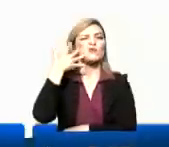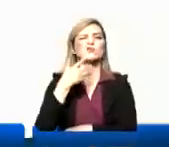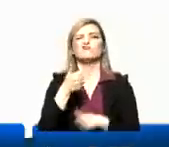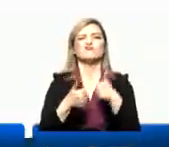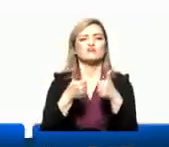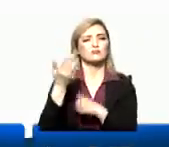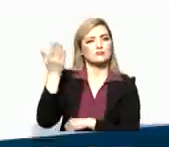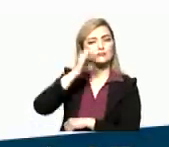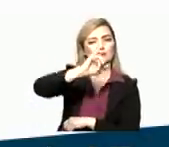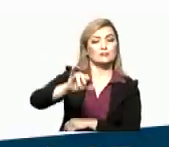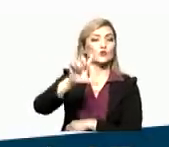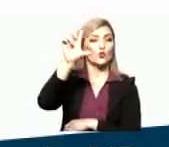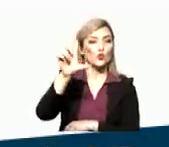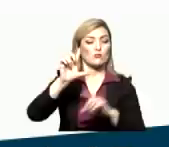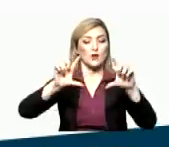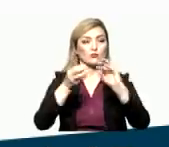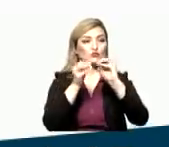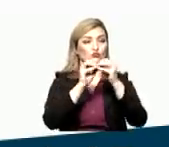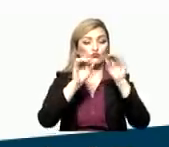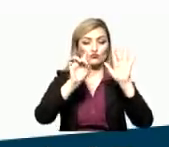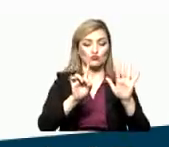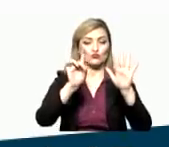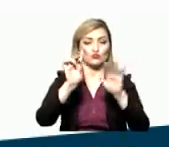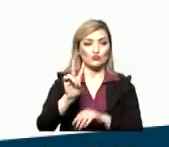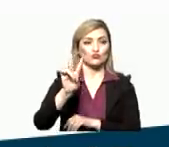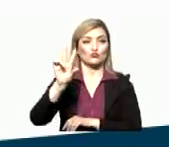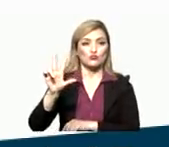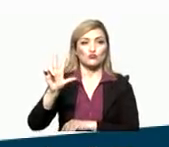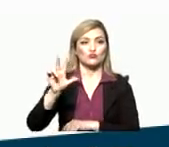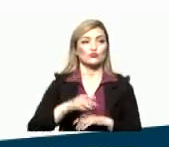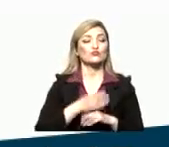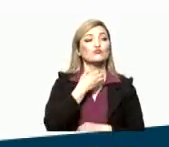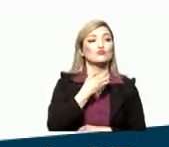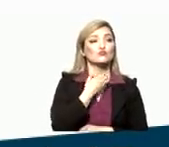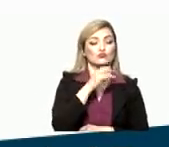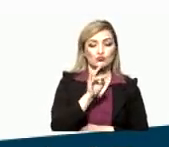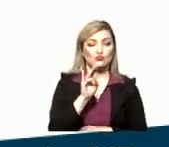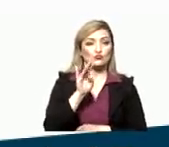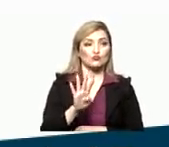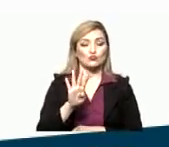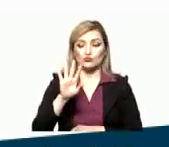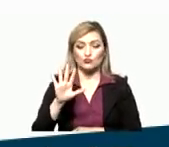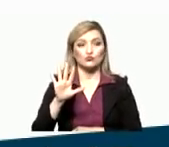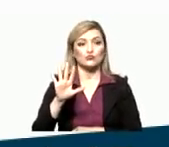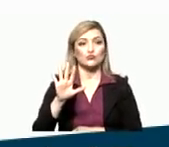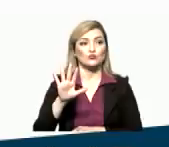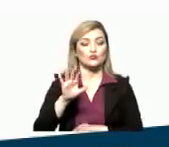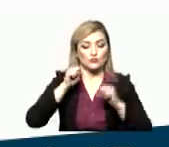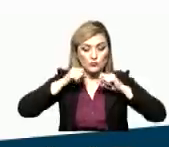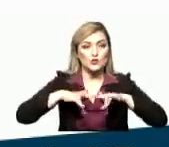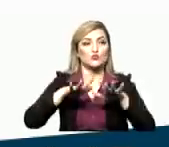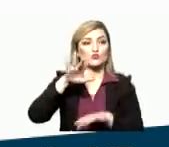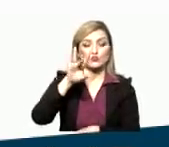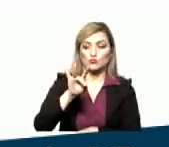siguiente. En julio los autos cuya placa termine en 6, 2 y 3, en agosto 7, 4 y 5, en